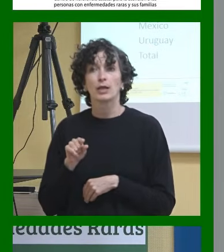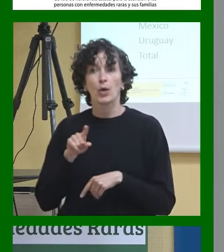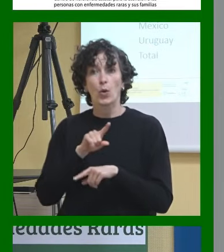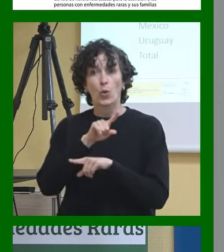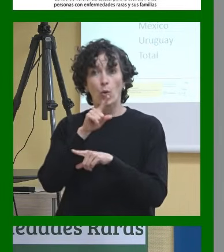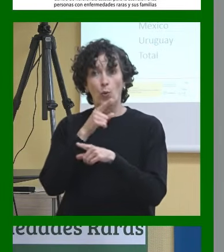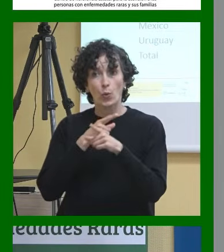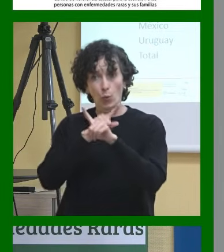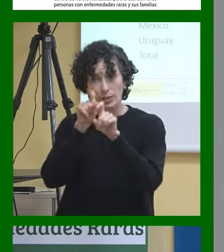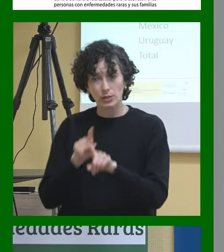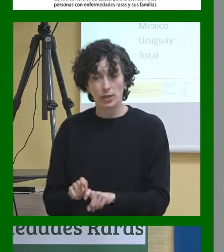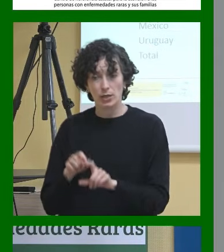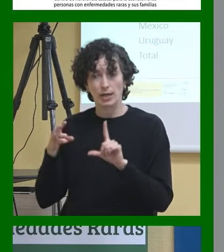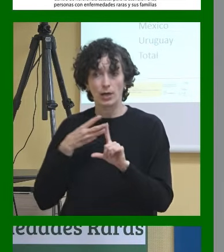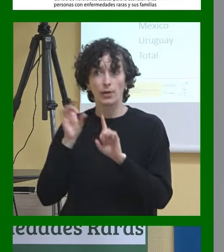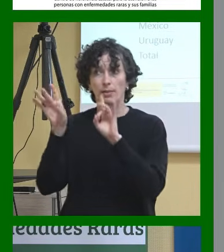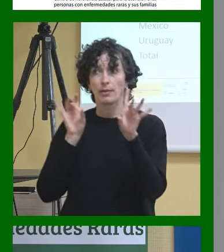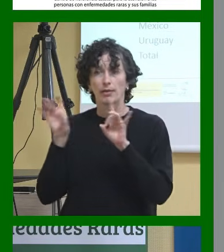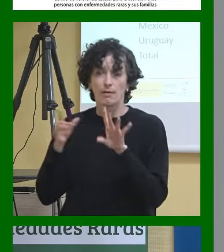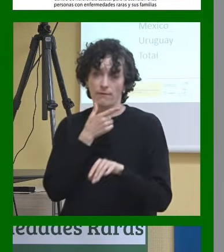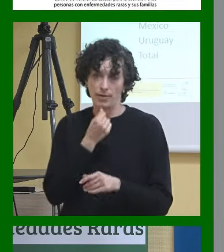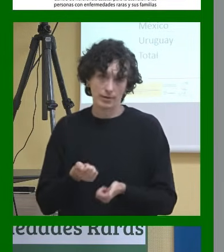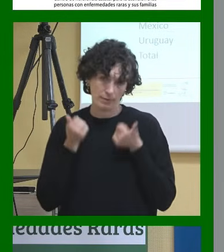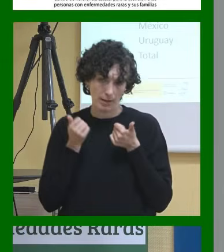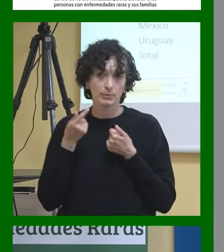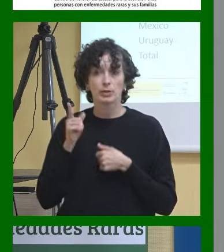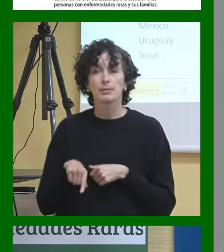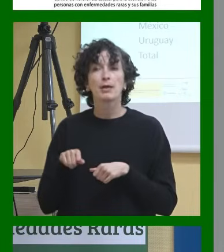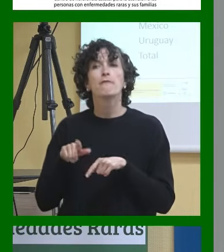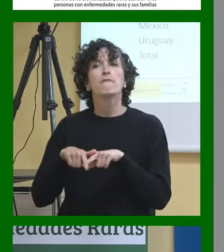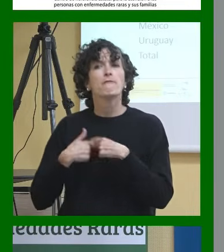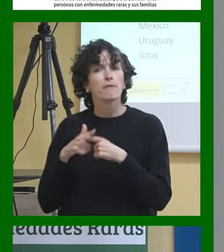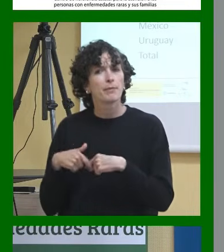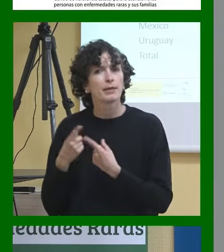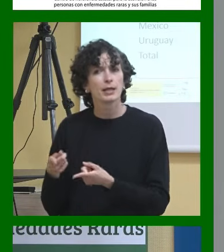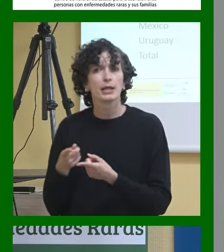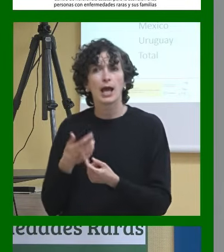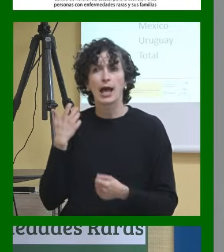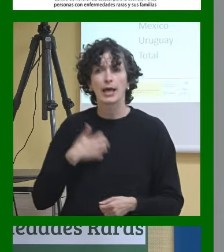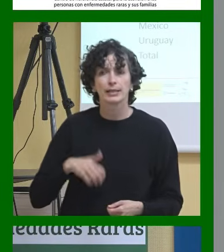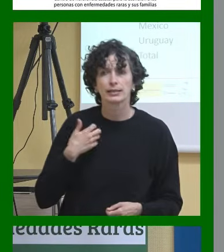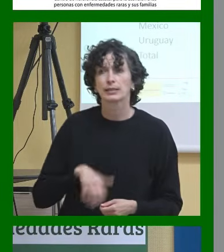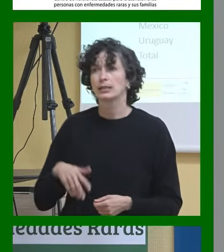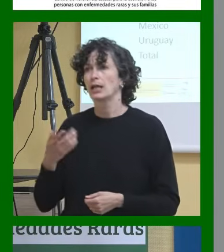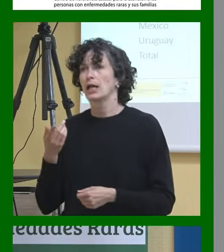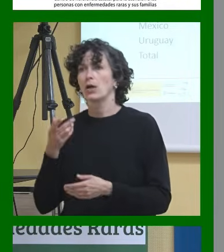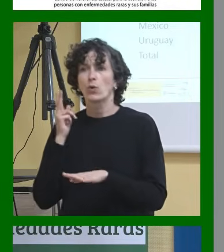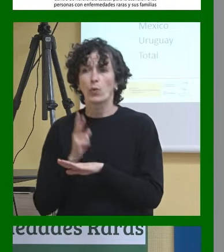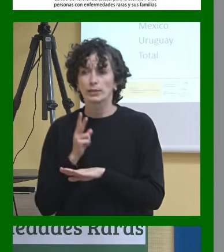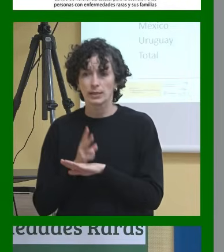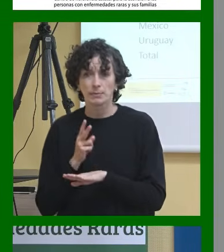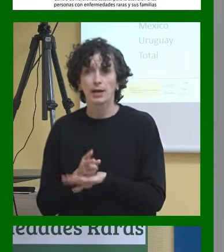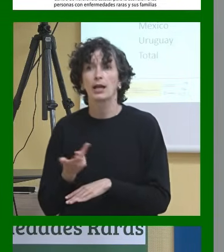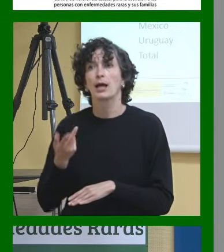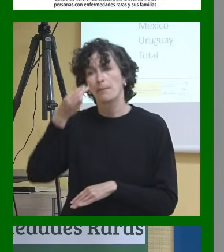cuestionario a nivel online, pero también recibimos respuestas de familias que residían en Argentina, en Guatemala,